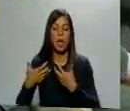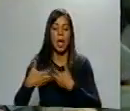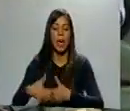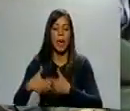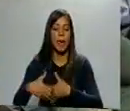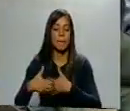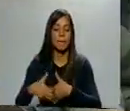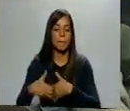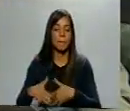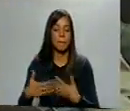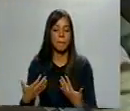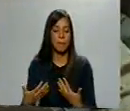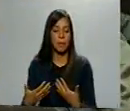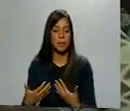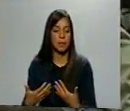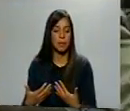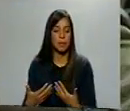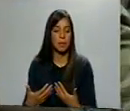una supuesta planta